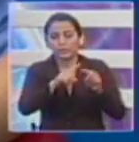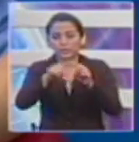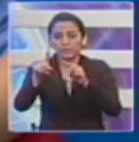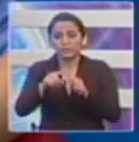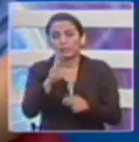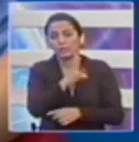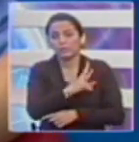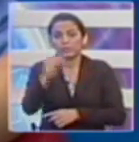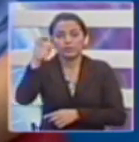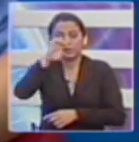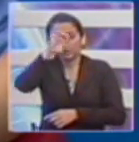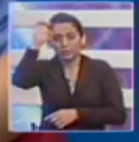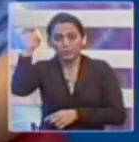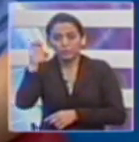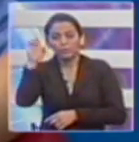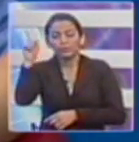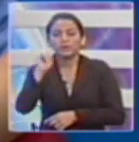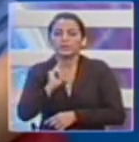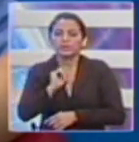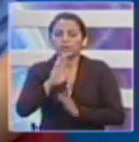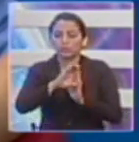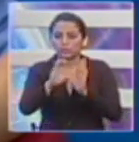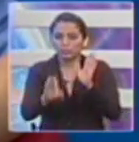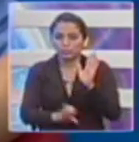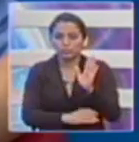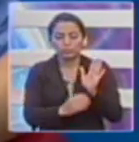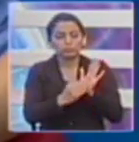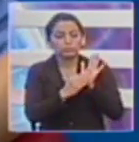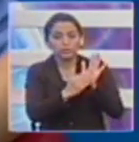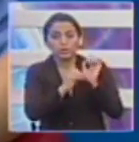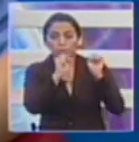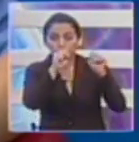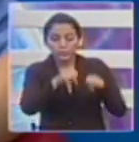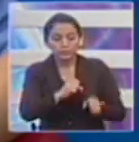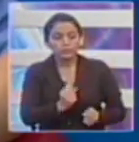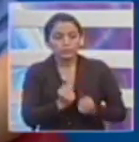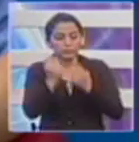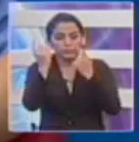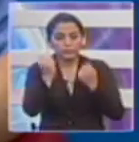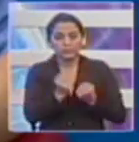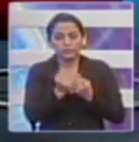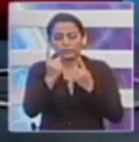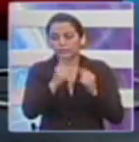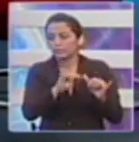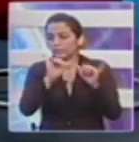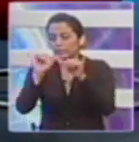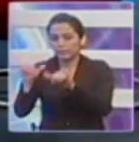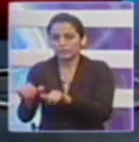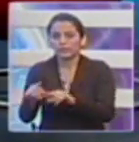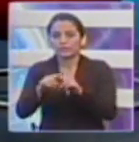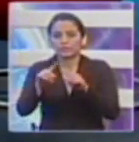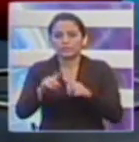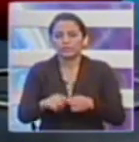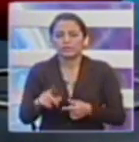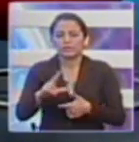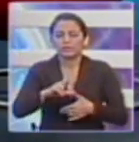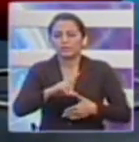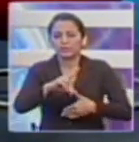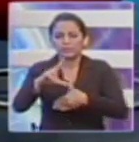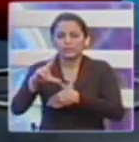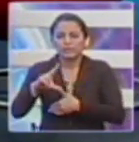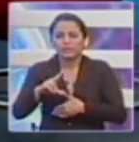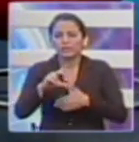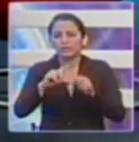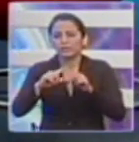3 jurisdicciones provinciales, en este caso Europa Asia y Oceanía, a la que pertenezco, Latinoamérica, el Caribe y África, y por